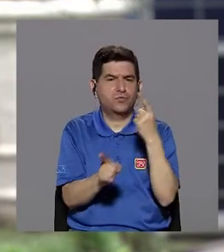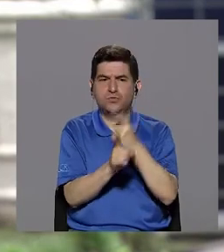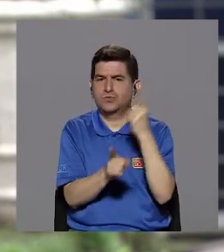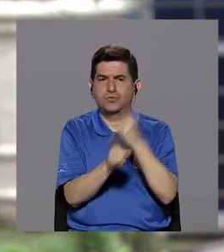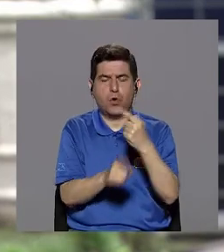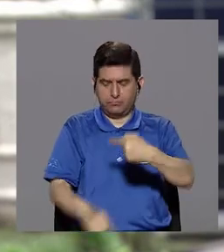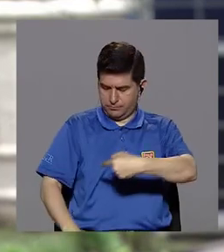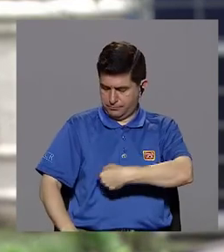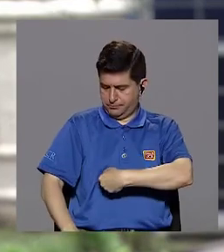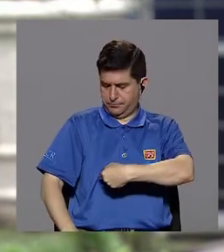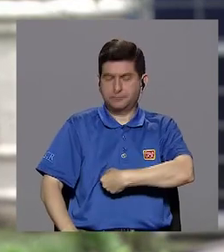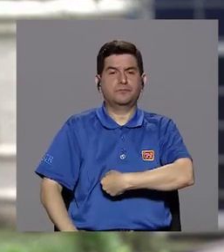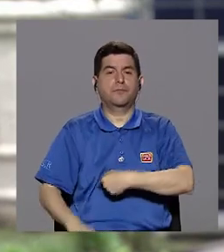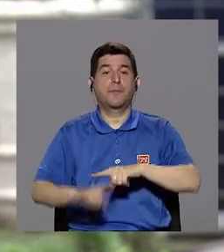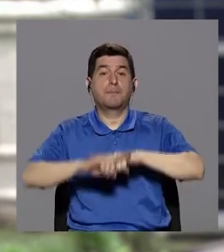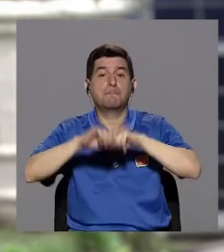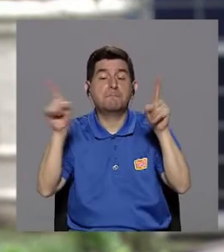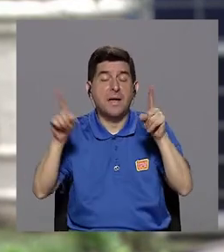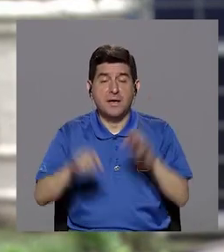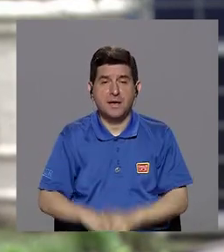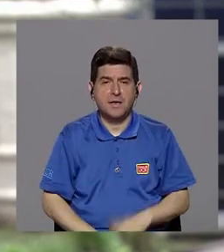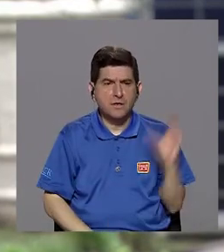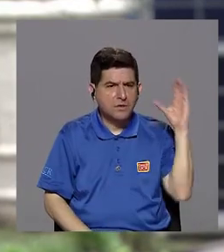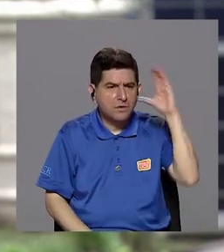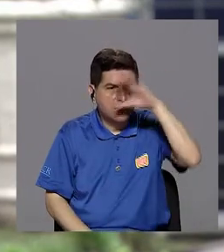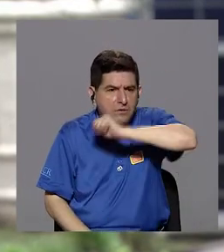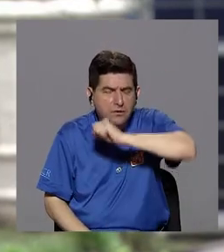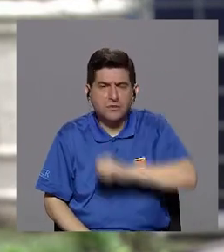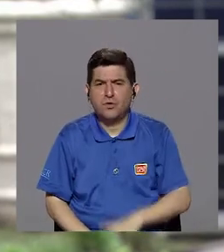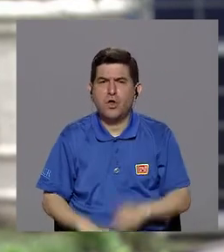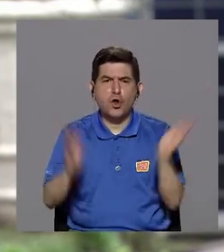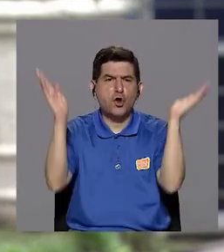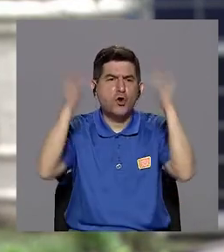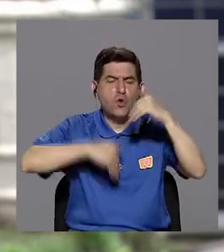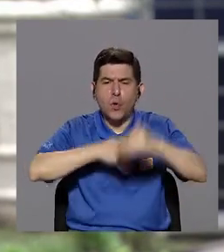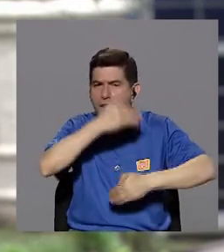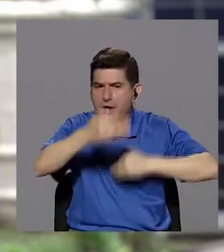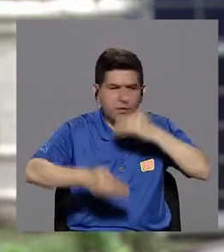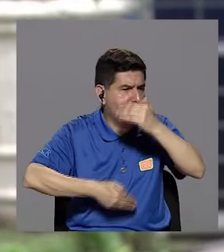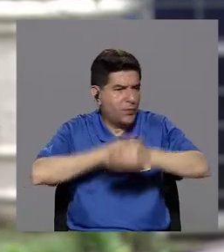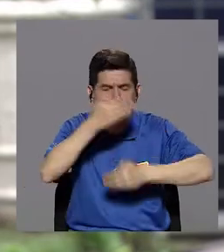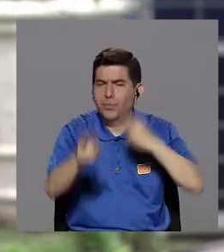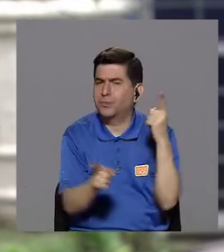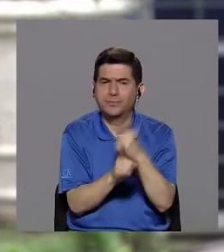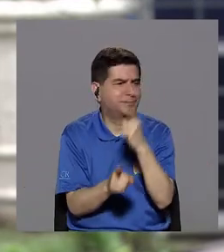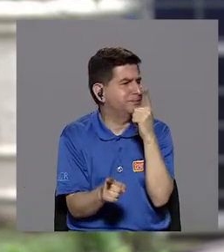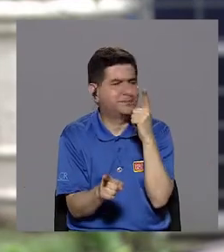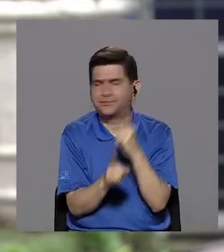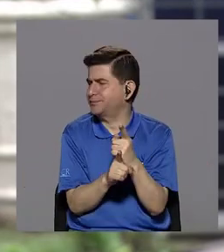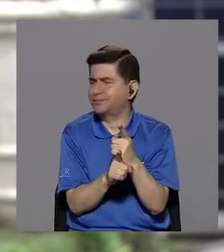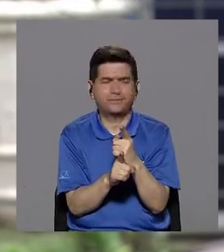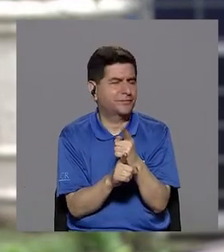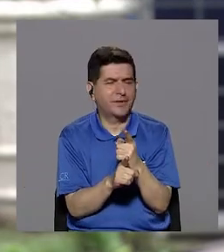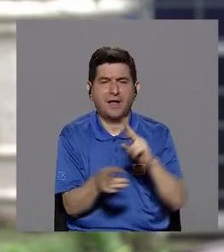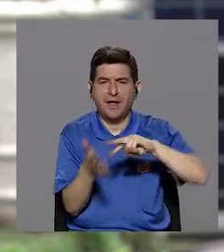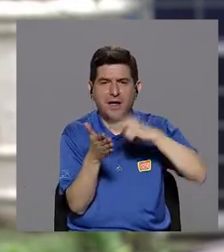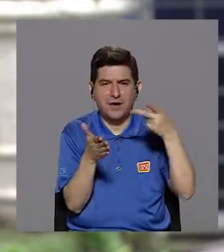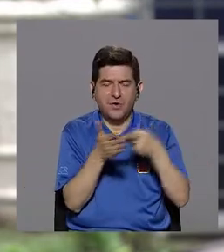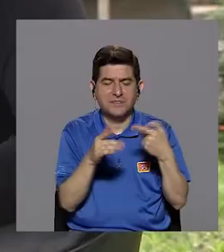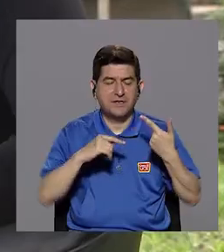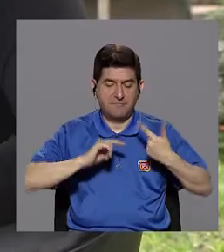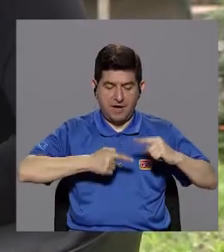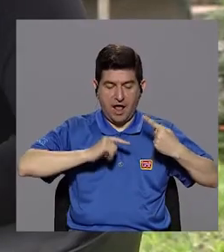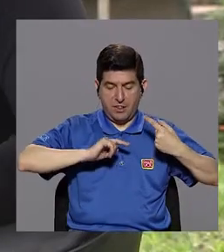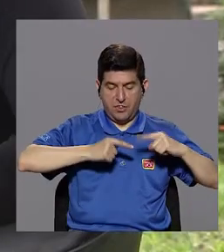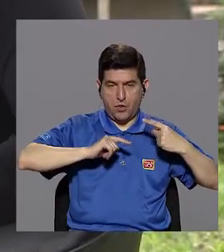hígado. Pero lo que se ha visto es que no hay un procesamiento adecuado en lo que es el